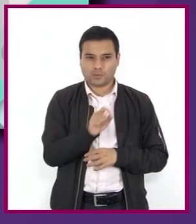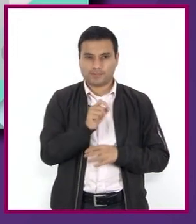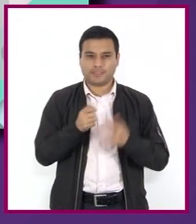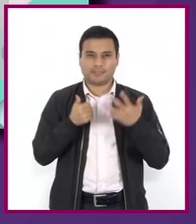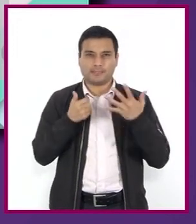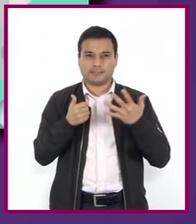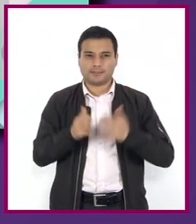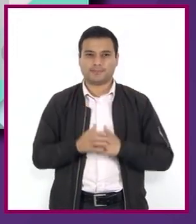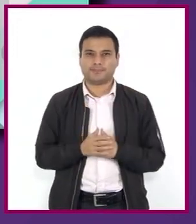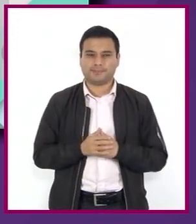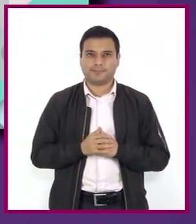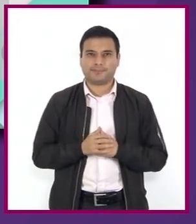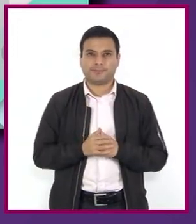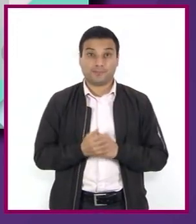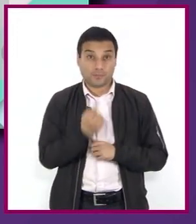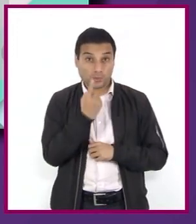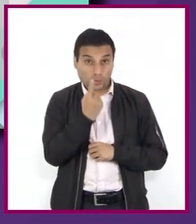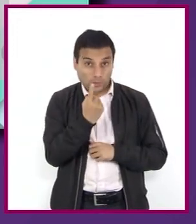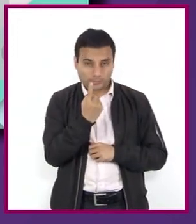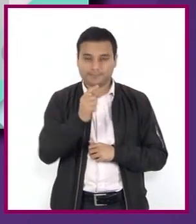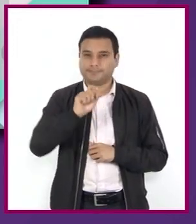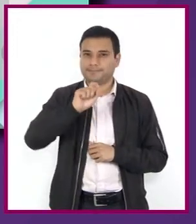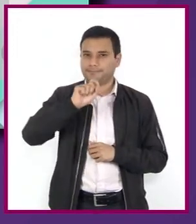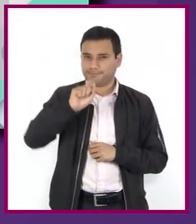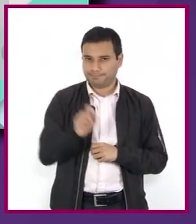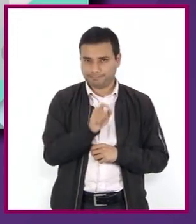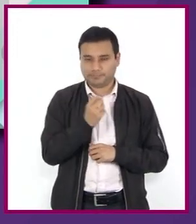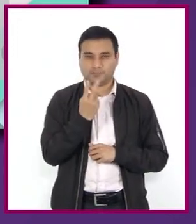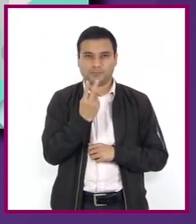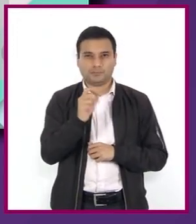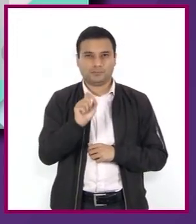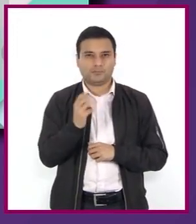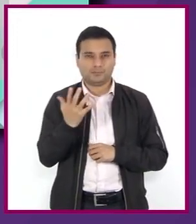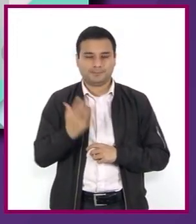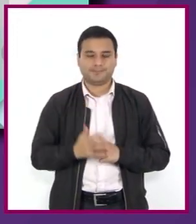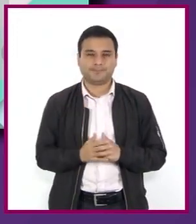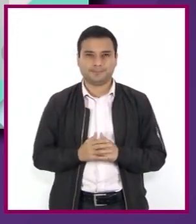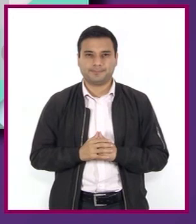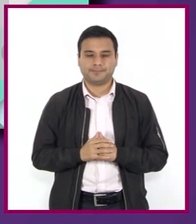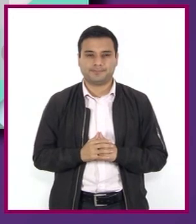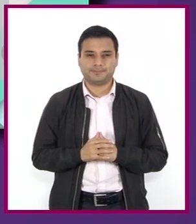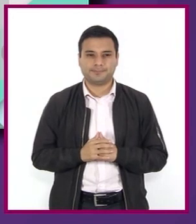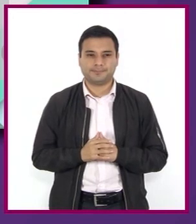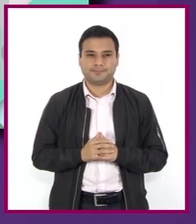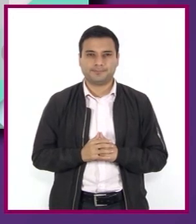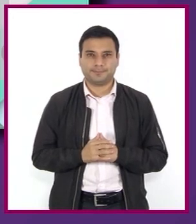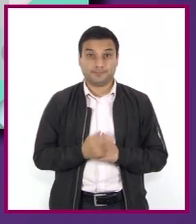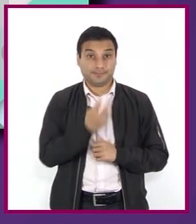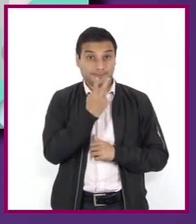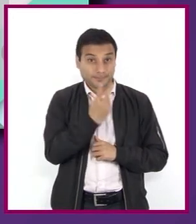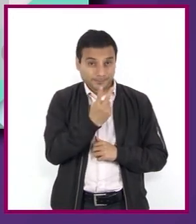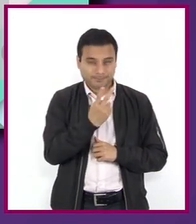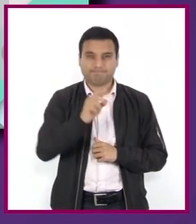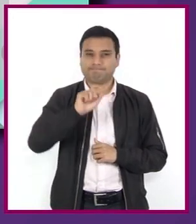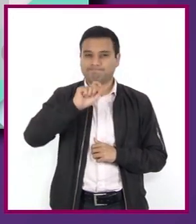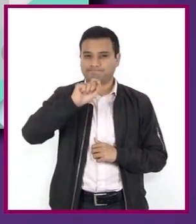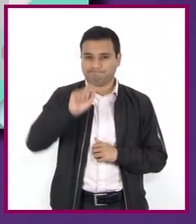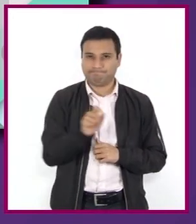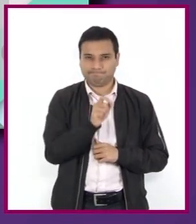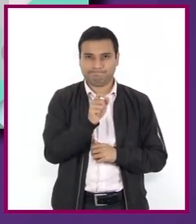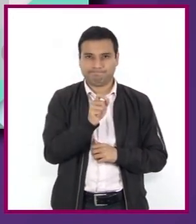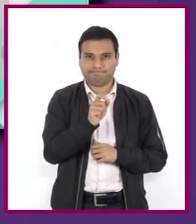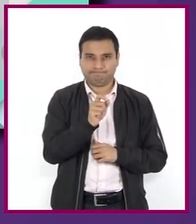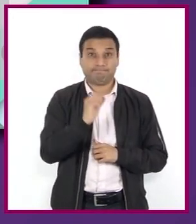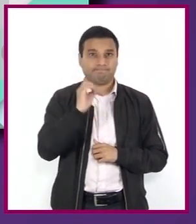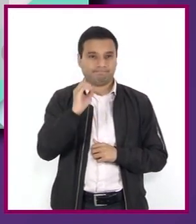la inversión es de 1, el beneficio es de 2.5. En una inversión de 2, el beneficio es